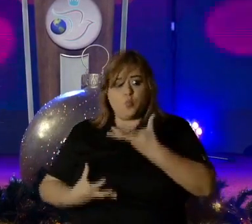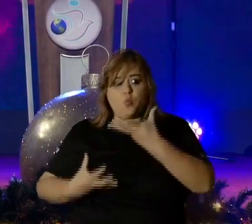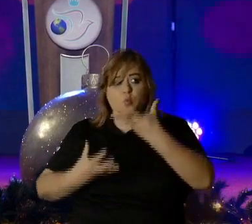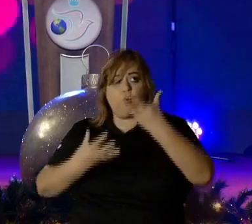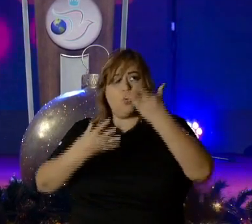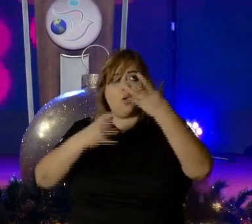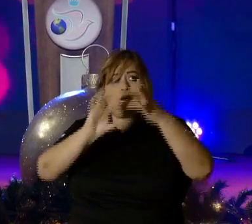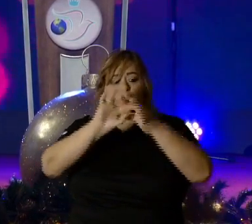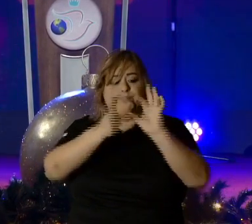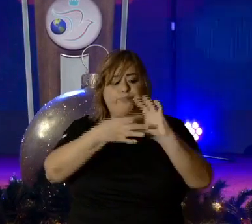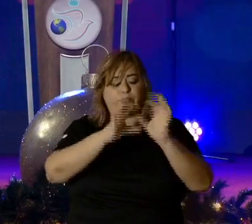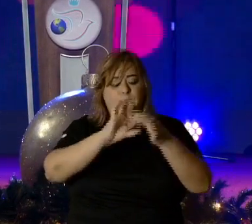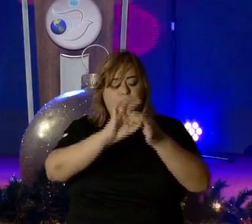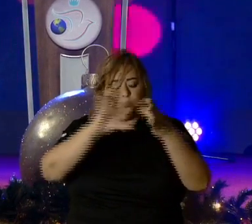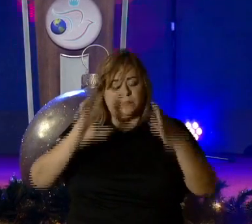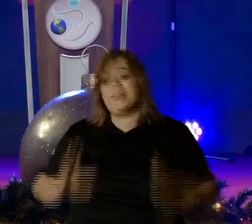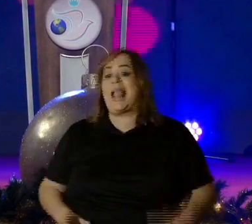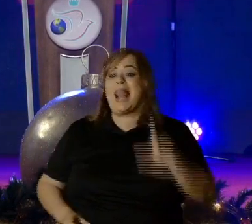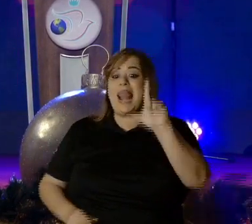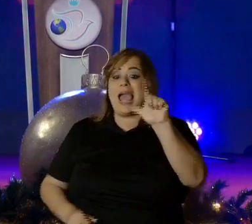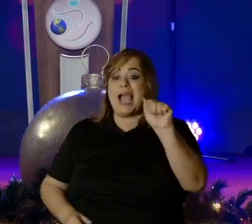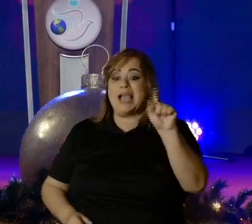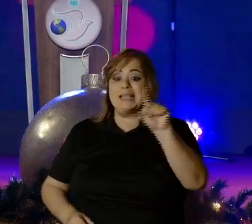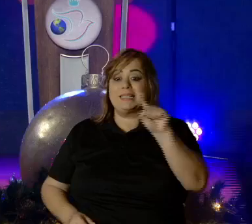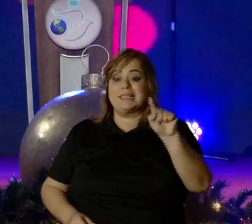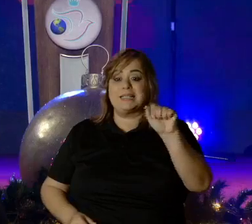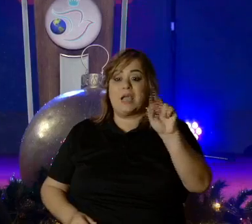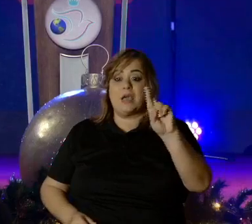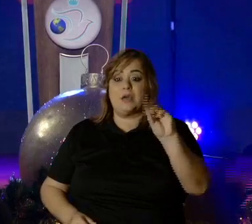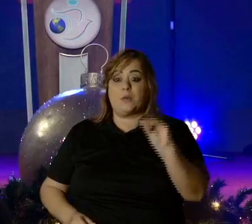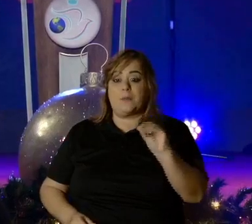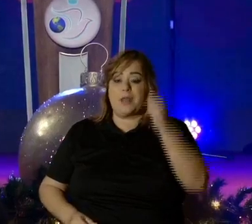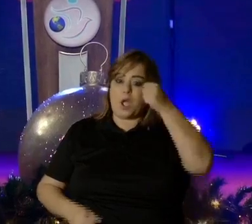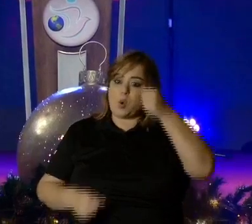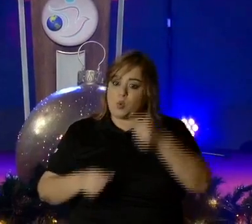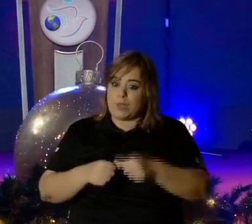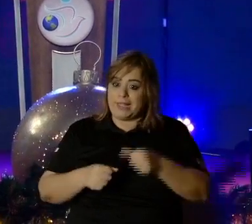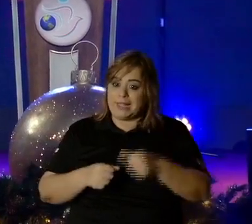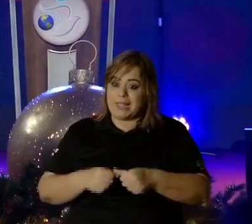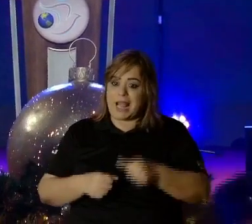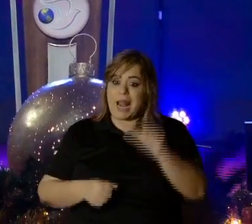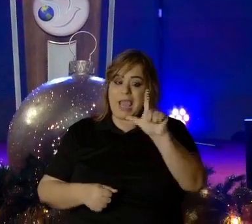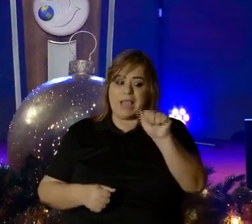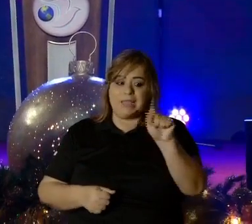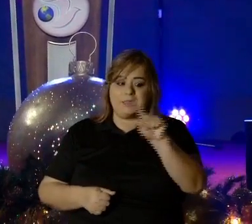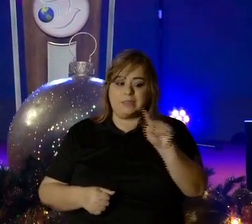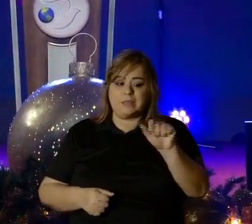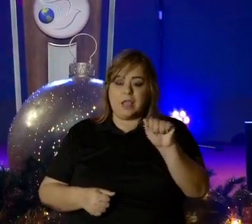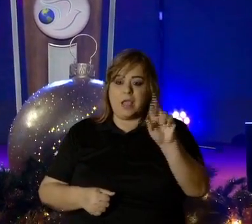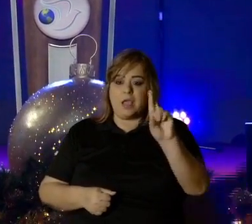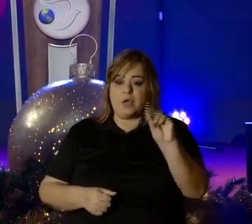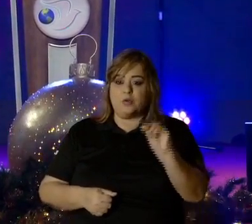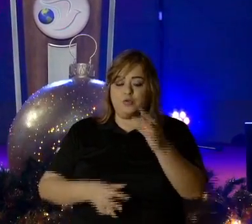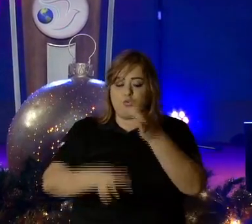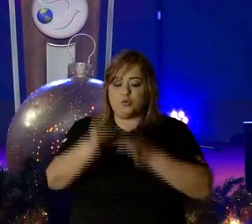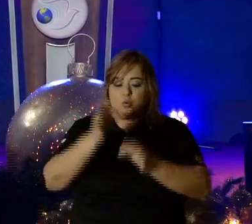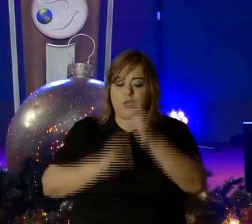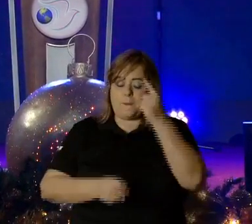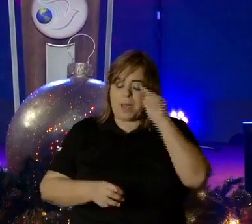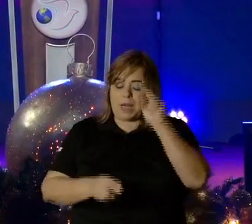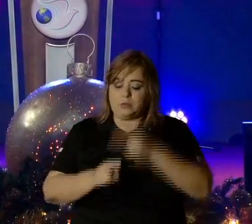voy a llamar Lázaro, pero Lázaro es tu nombre. Y tú vas a salir en el nombre de Jesús.